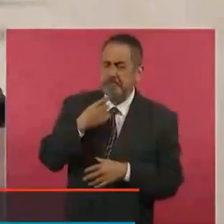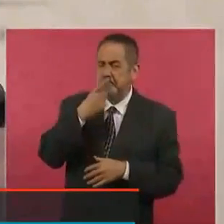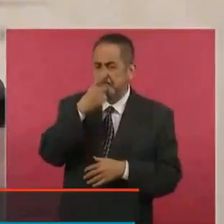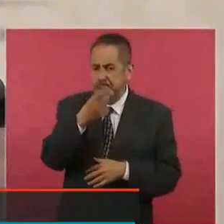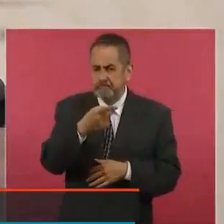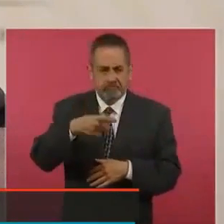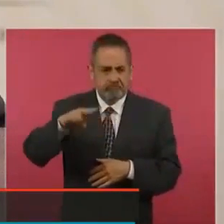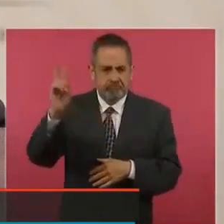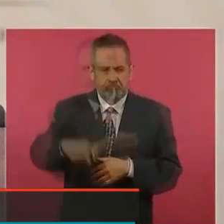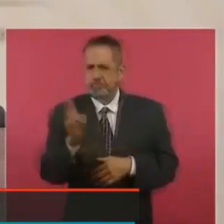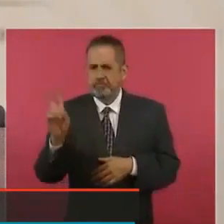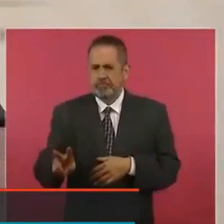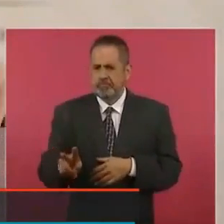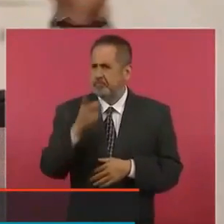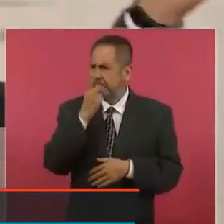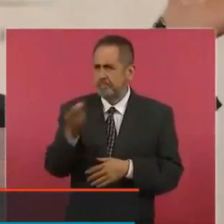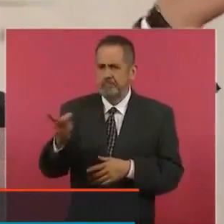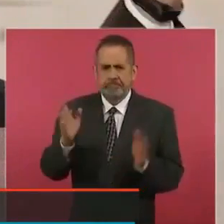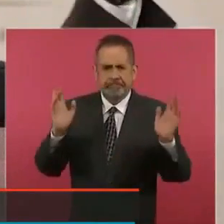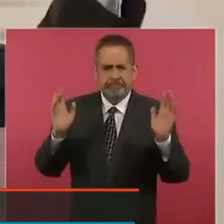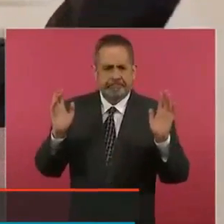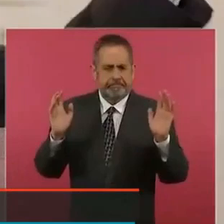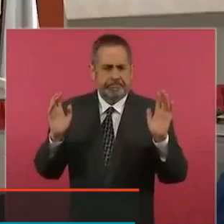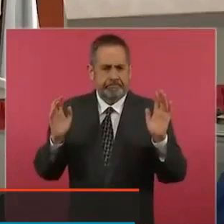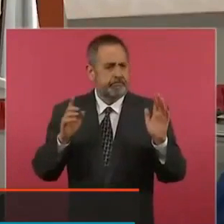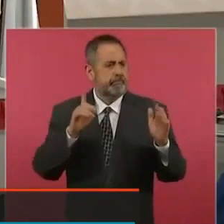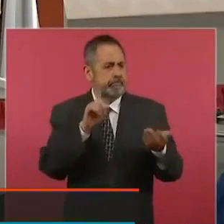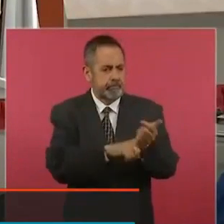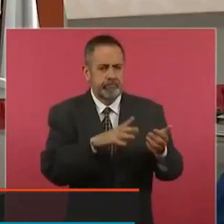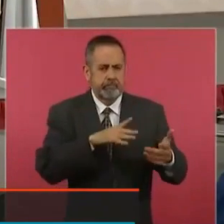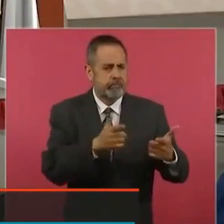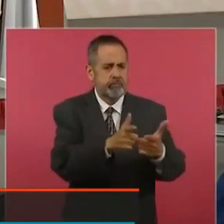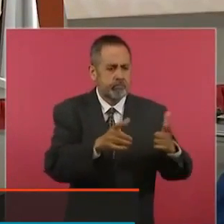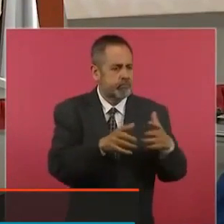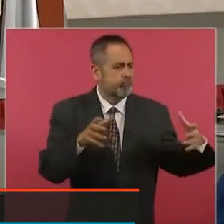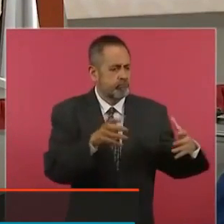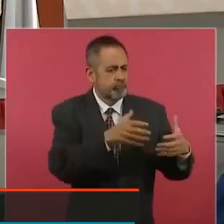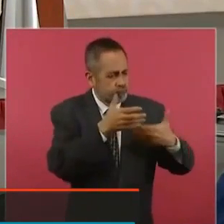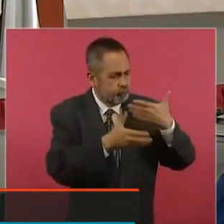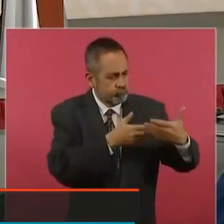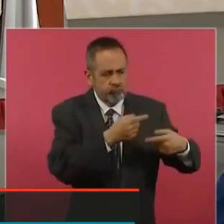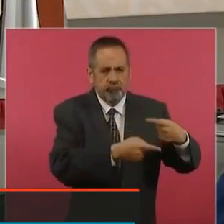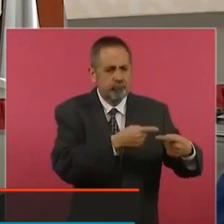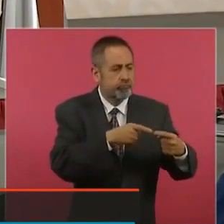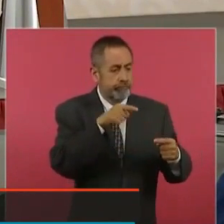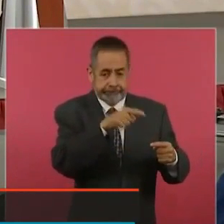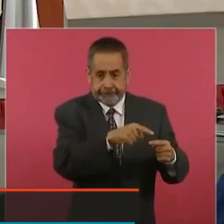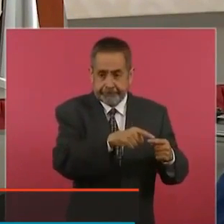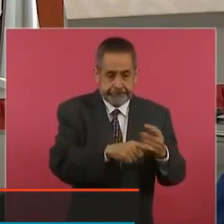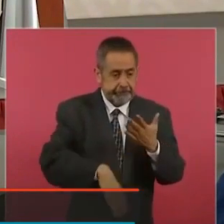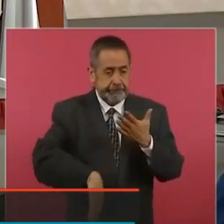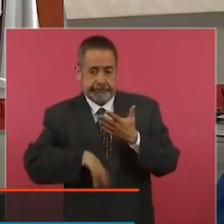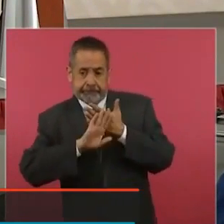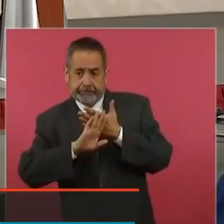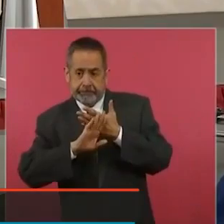una realidad que existe un bloque conservador que está en contra